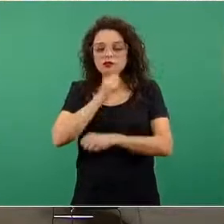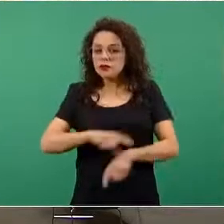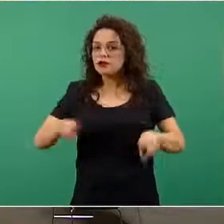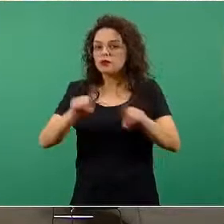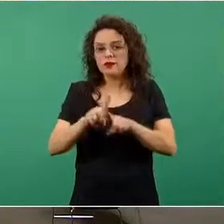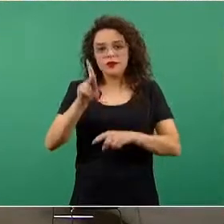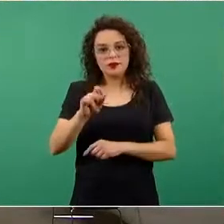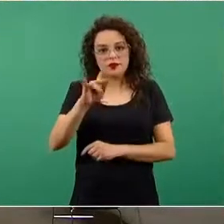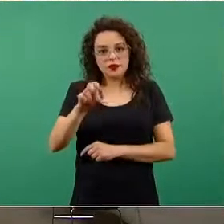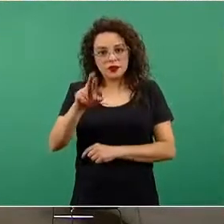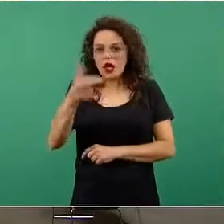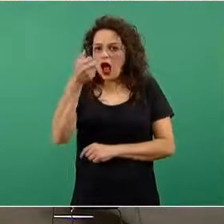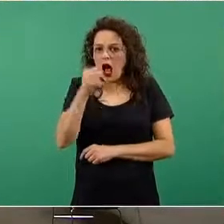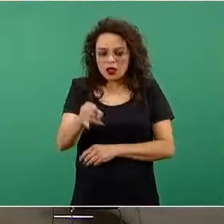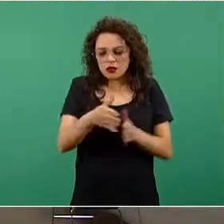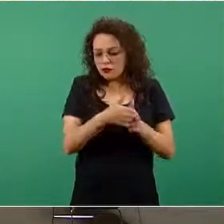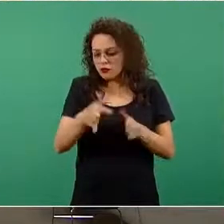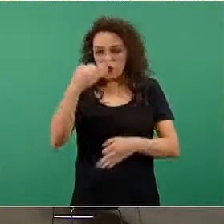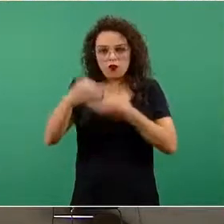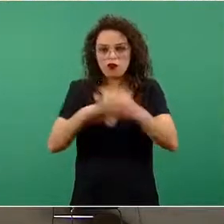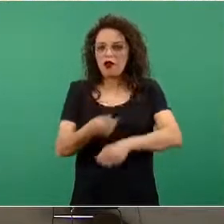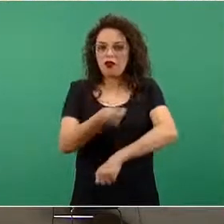vacunas. La siguiente, por favor.